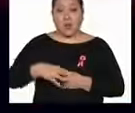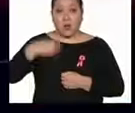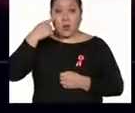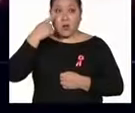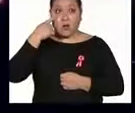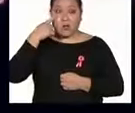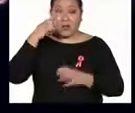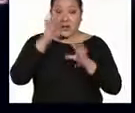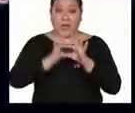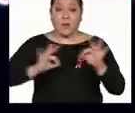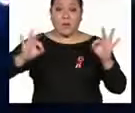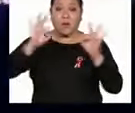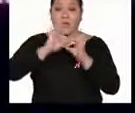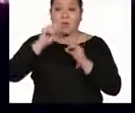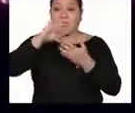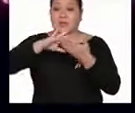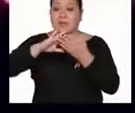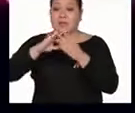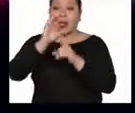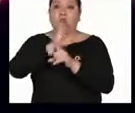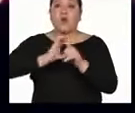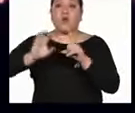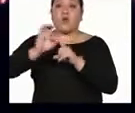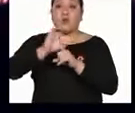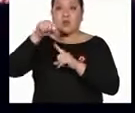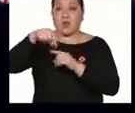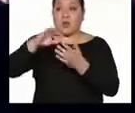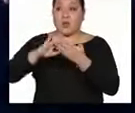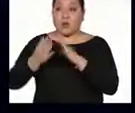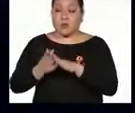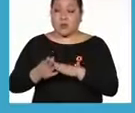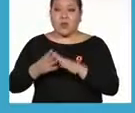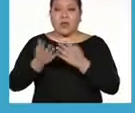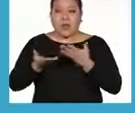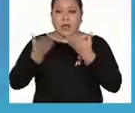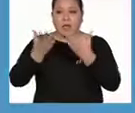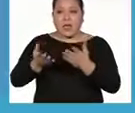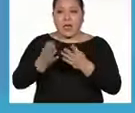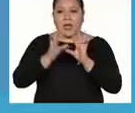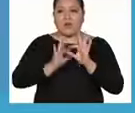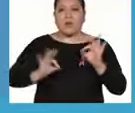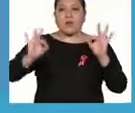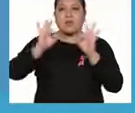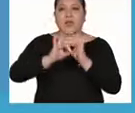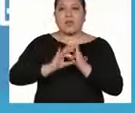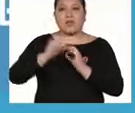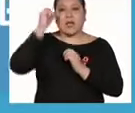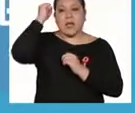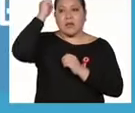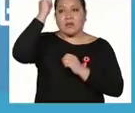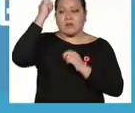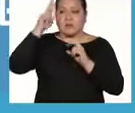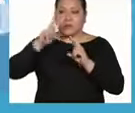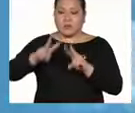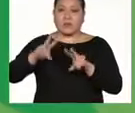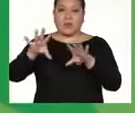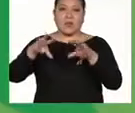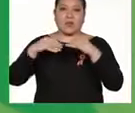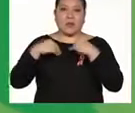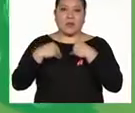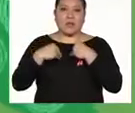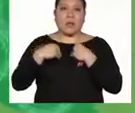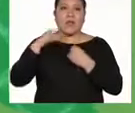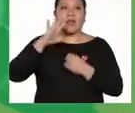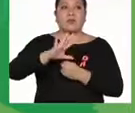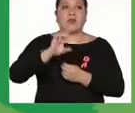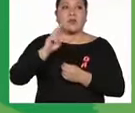Conocer la riqueza cultural de una población permite respetarla y reconocer sus derechos. En el Perú existen 55 pueblos indígenas